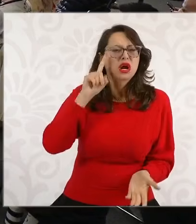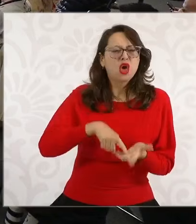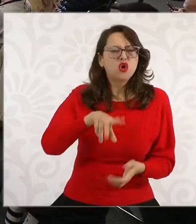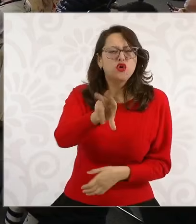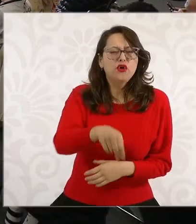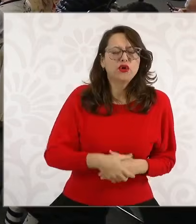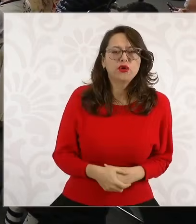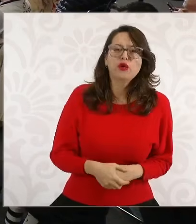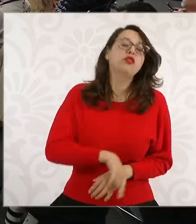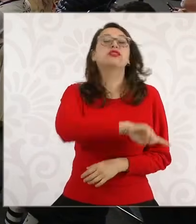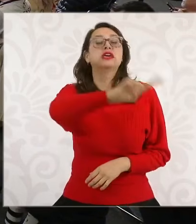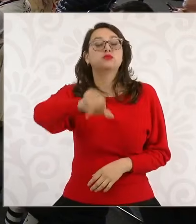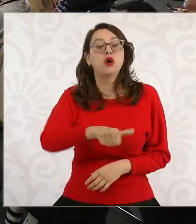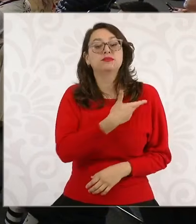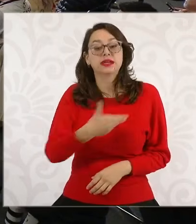Con Fox,